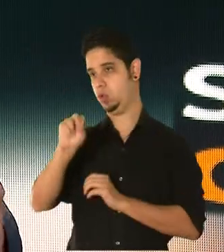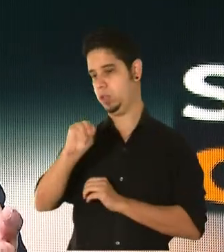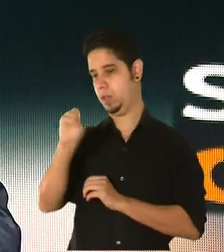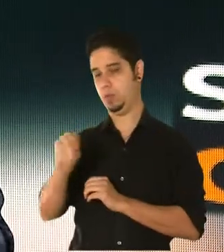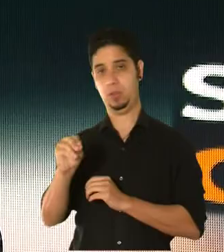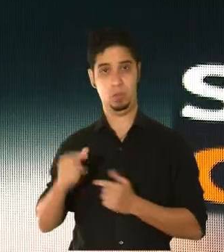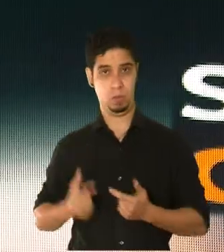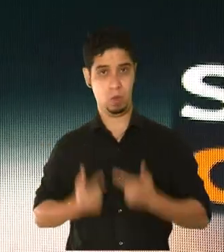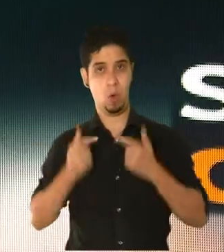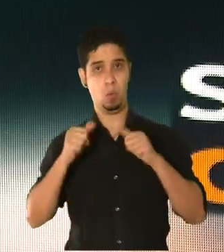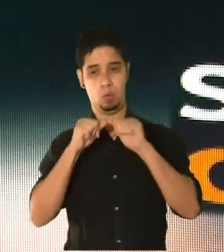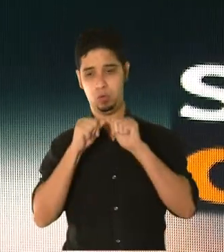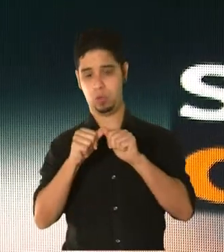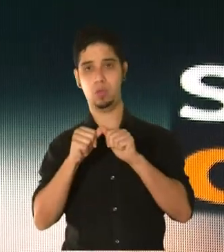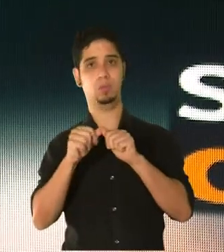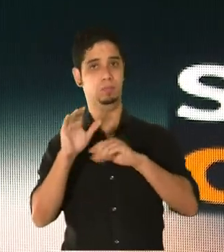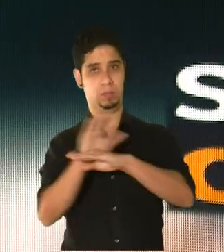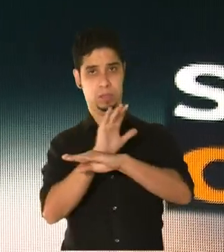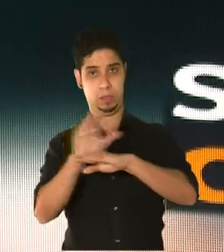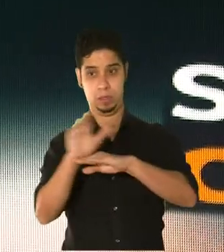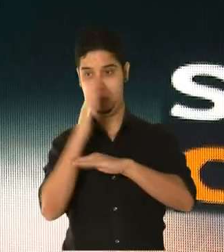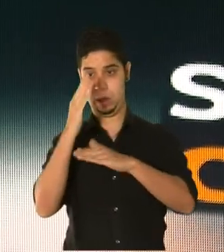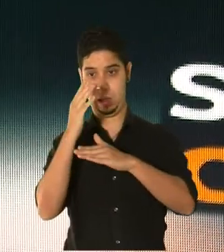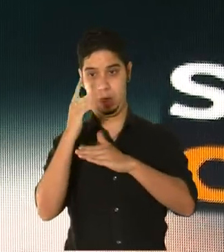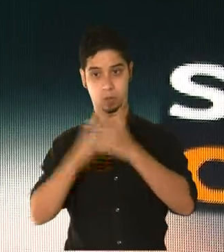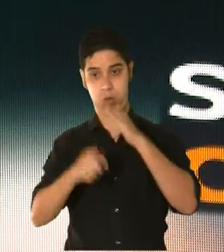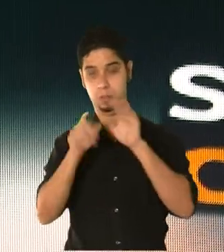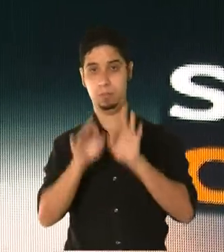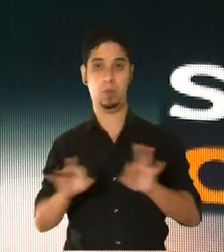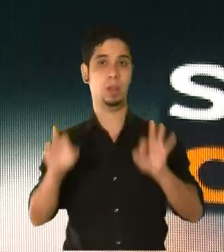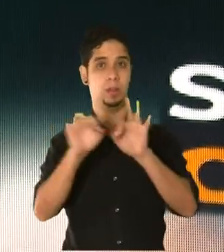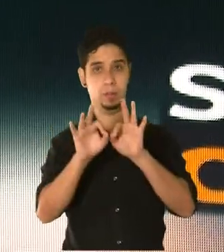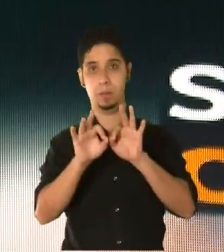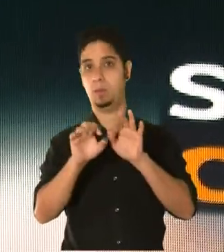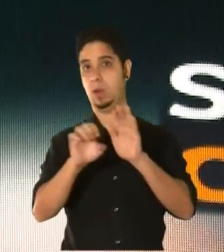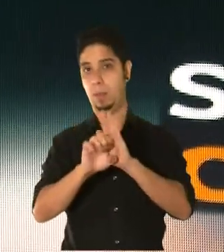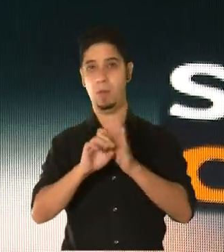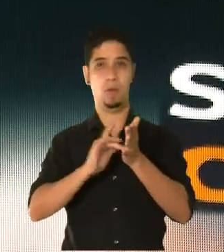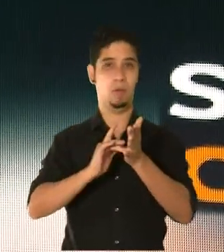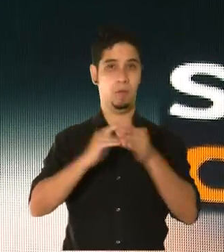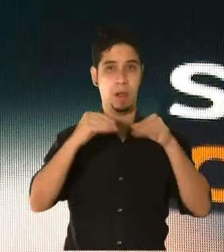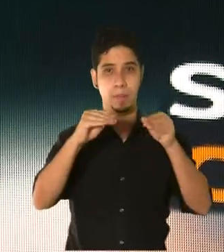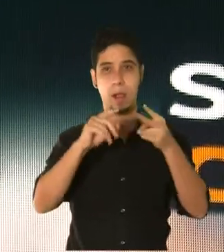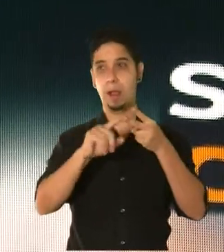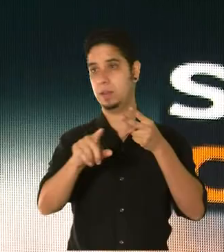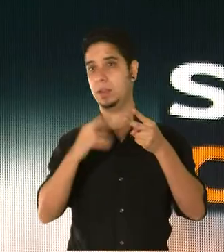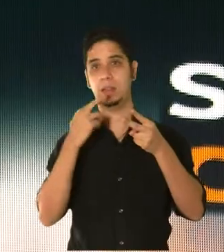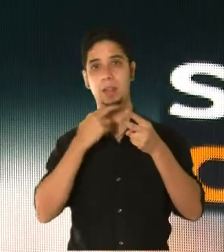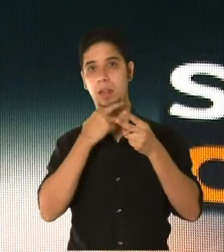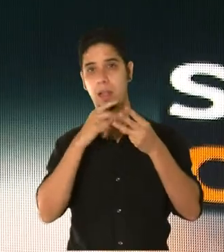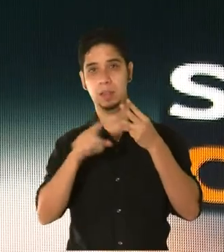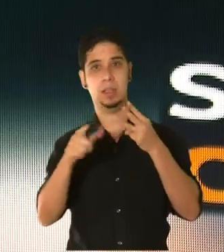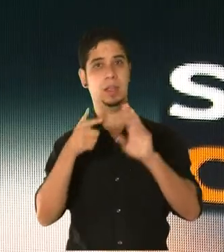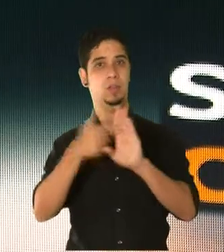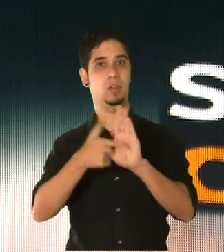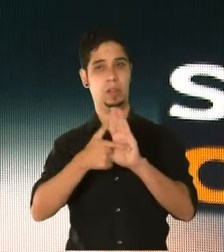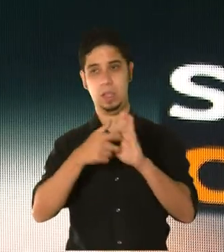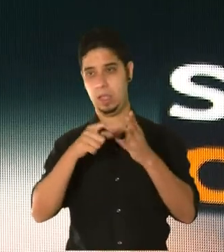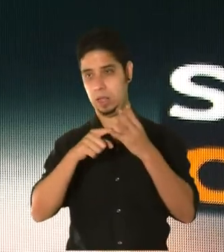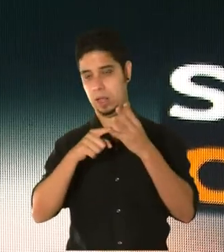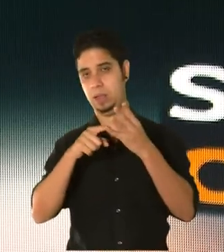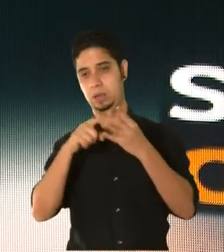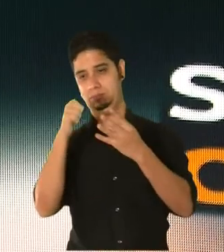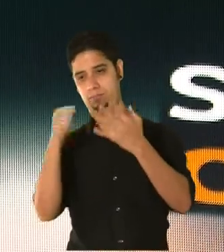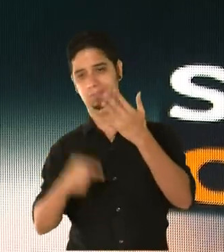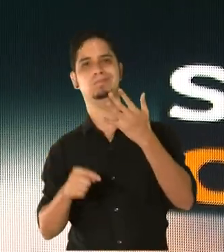mantuvo su negocio corriendo que eran los esenciales obviamente farmacias y supermercados gasolineras ese 13